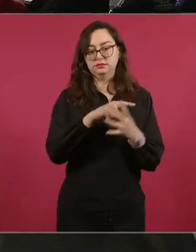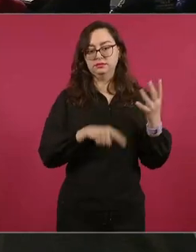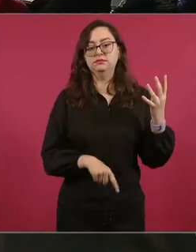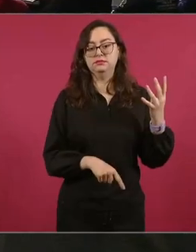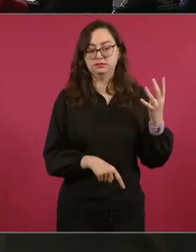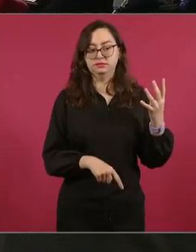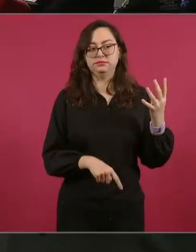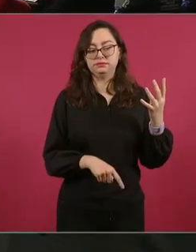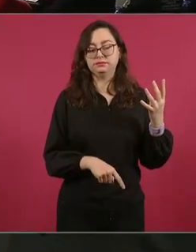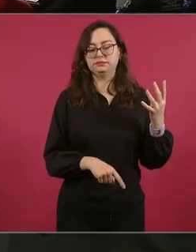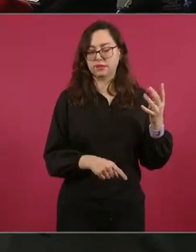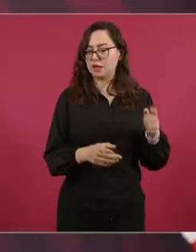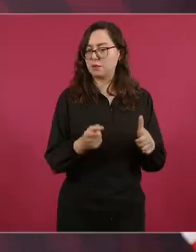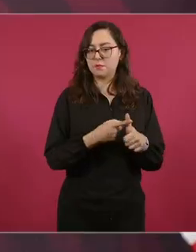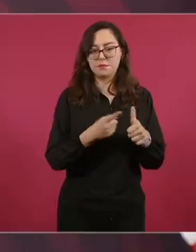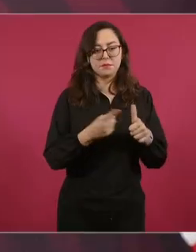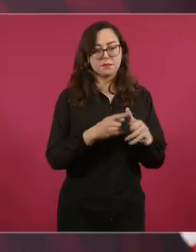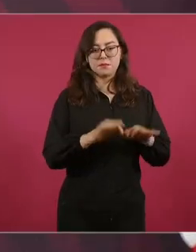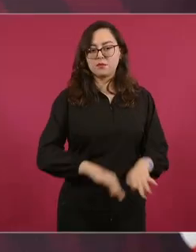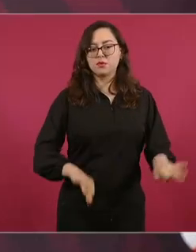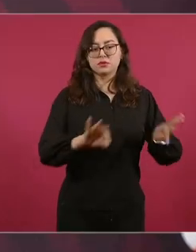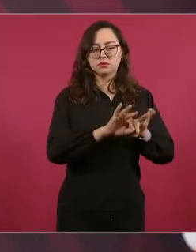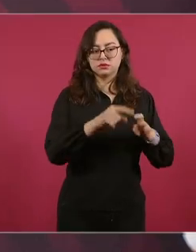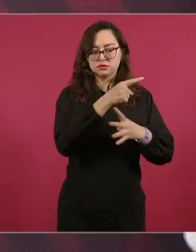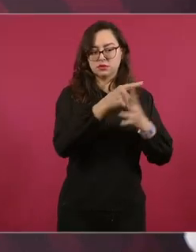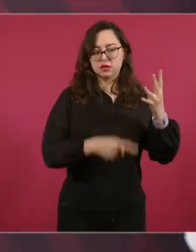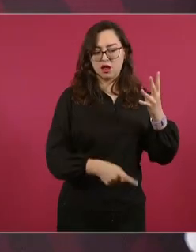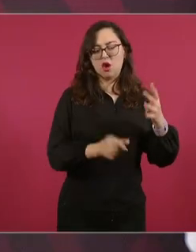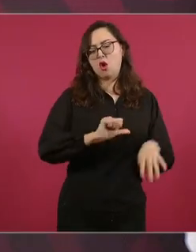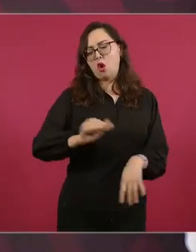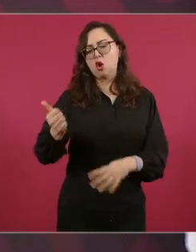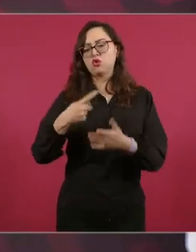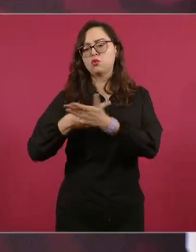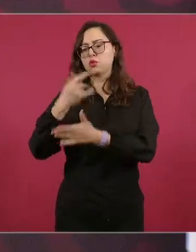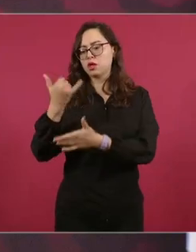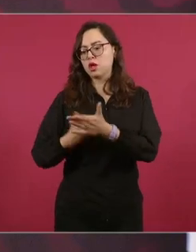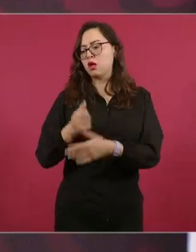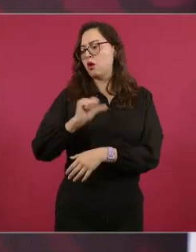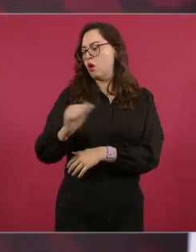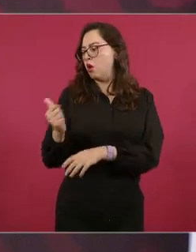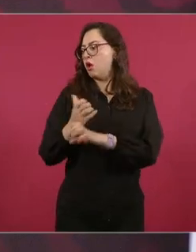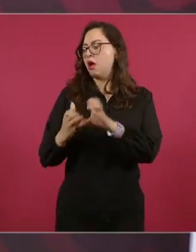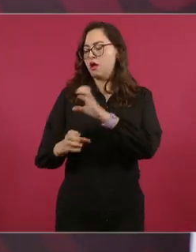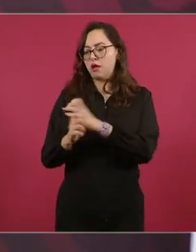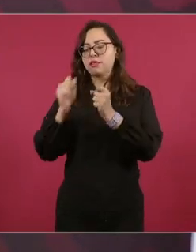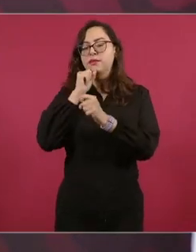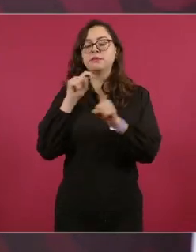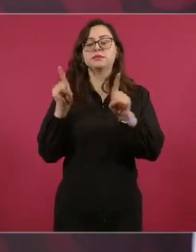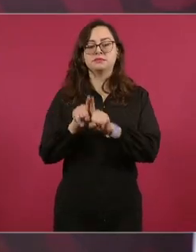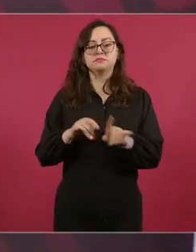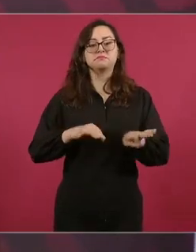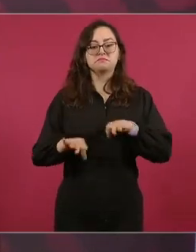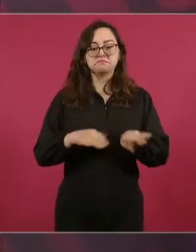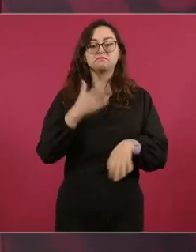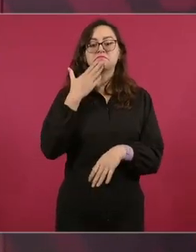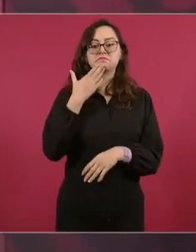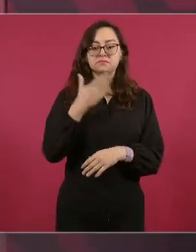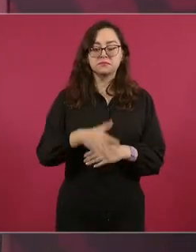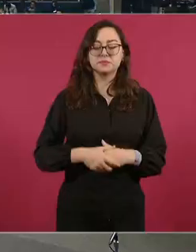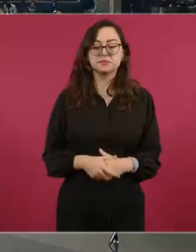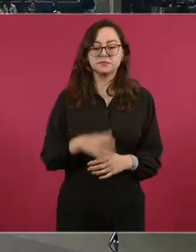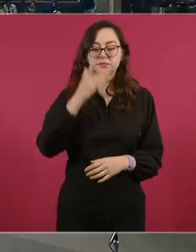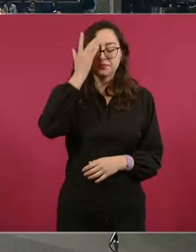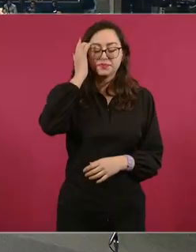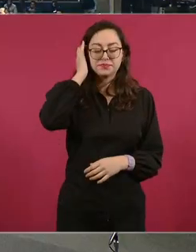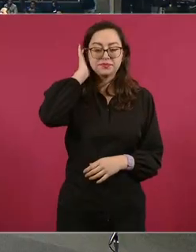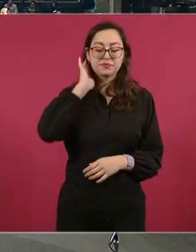entre otras cosas, ¿no? Que hay en Sonora, pero bueno, se está trabajando bien ahí. Bueno, como usted dice, tenemos todo